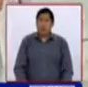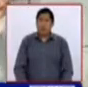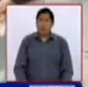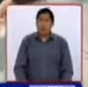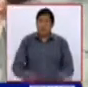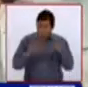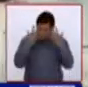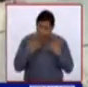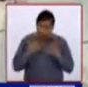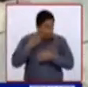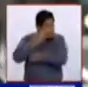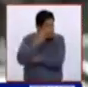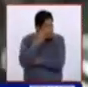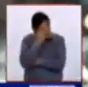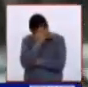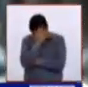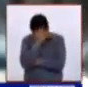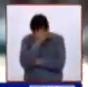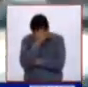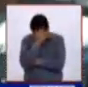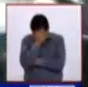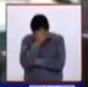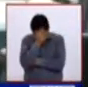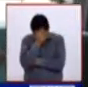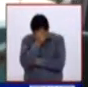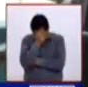Qué pena, qué macana.